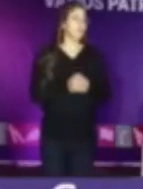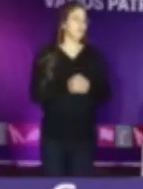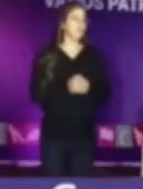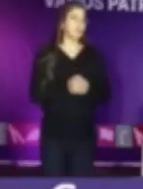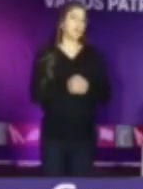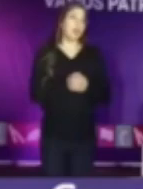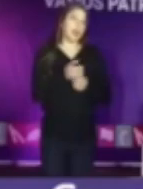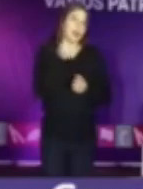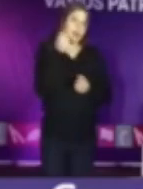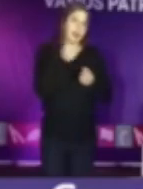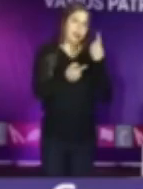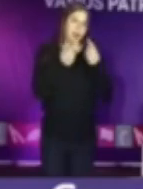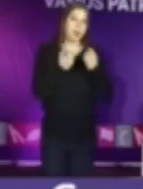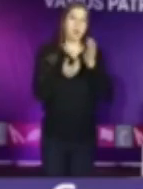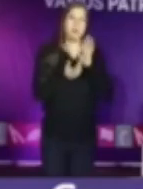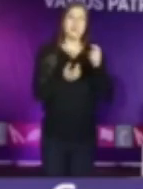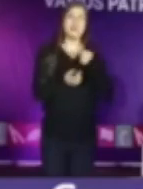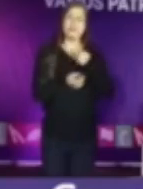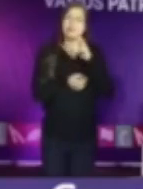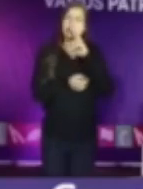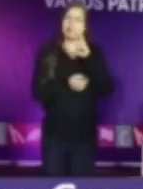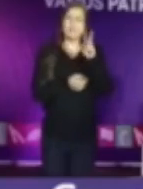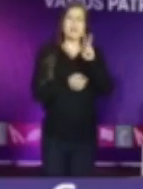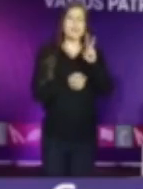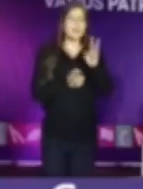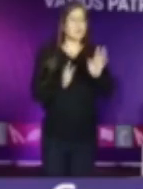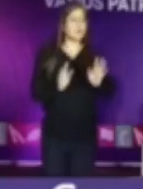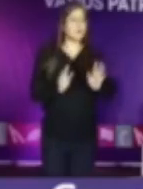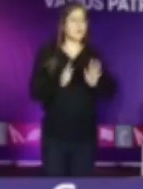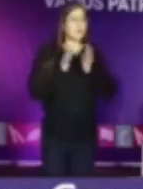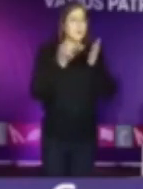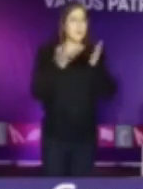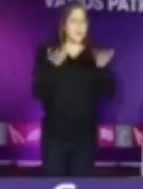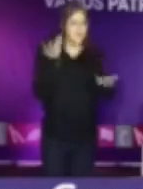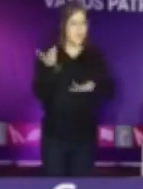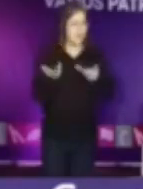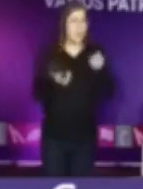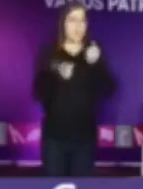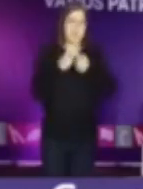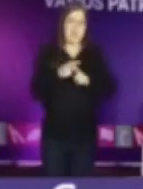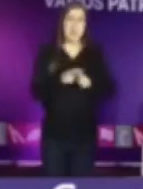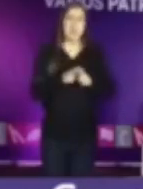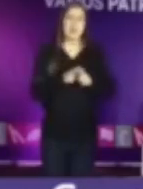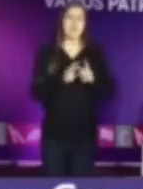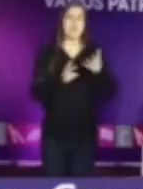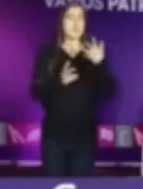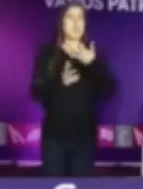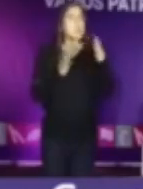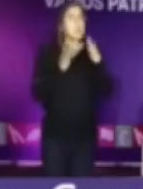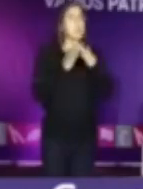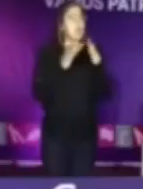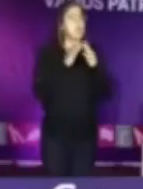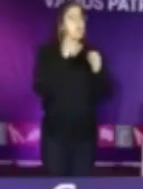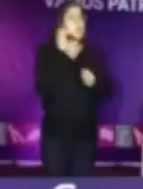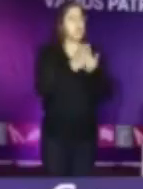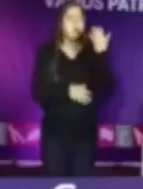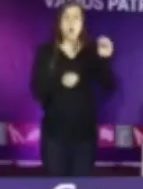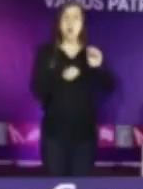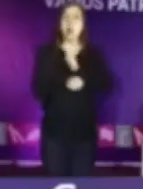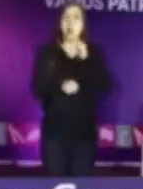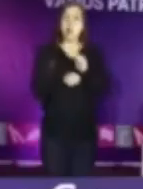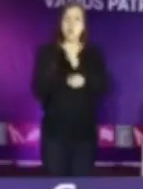habían enriquecido. Era impresionante en que empezaron a tener casa nueva, coches